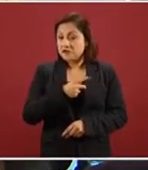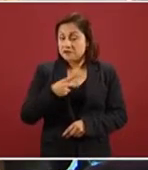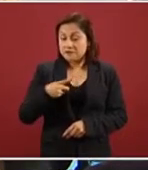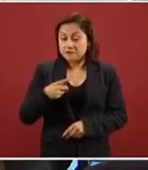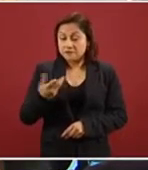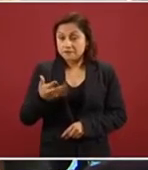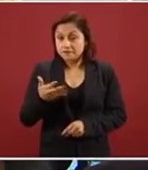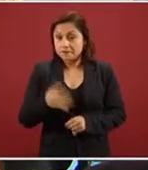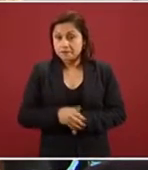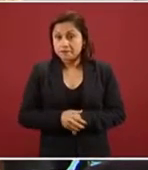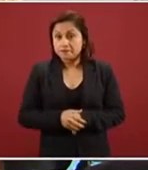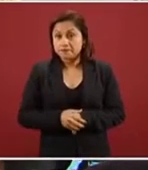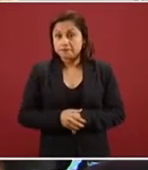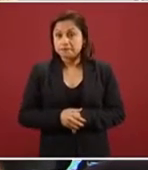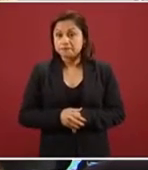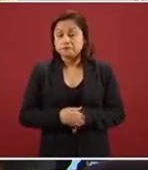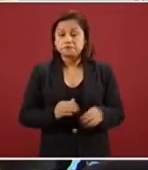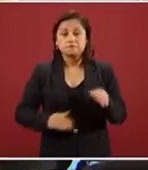a